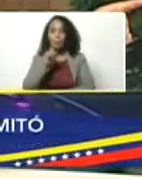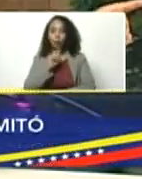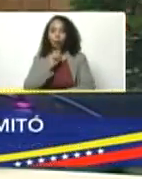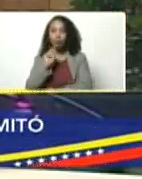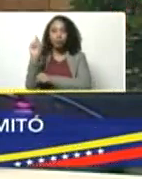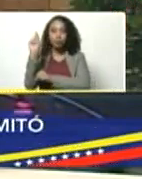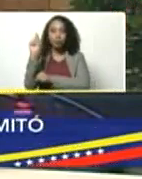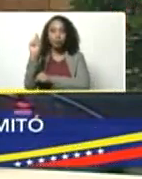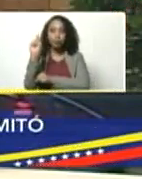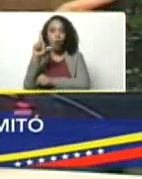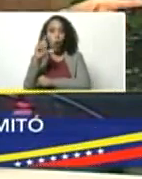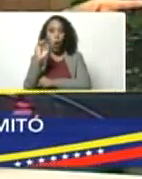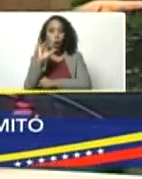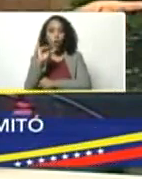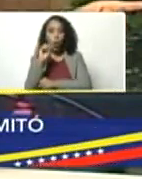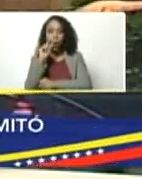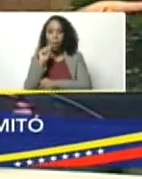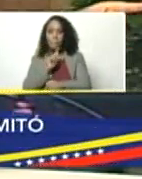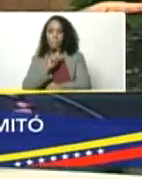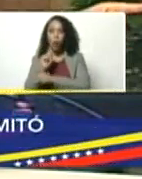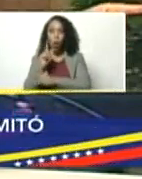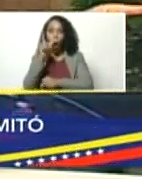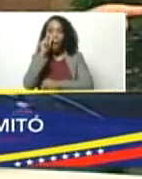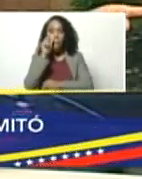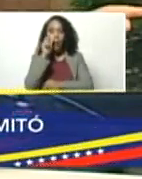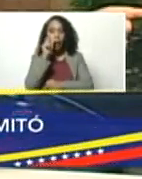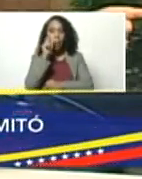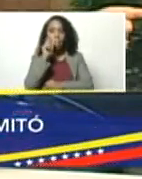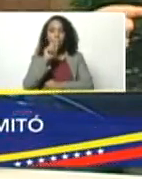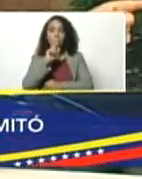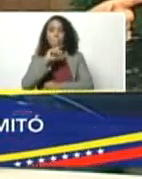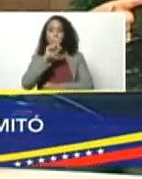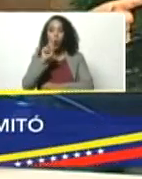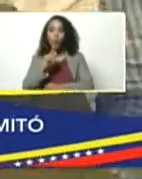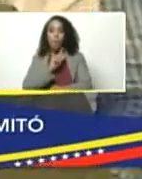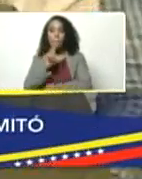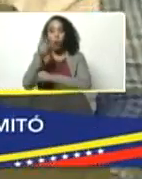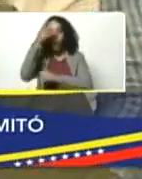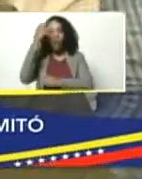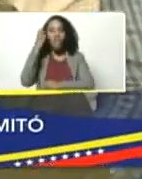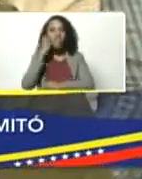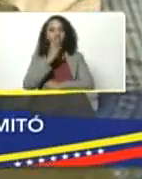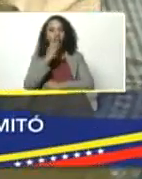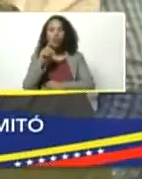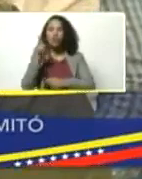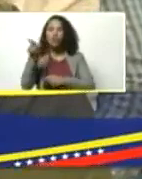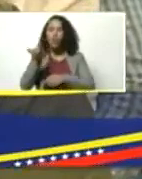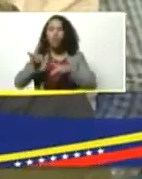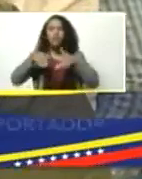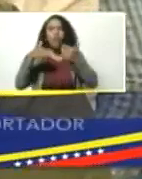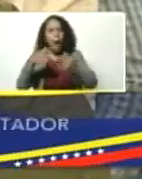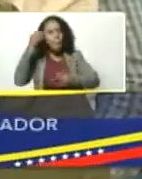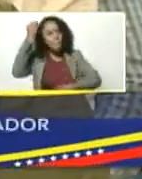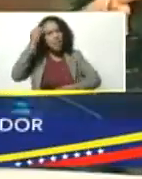Loyo, Ramonet le preguntó a Fidel, ¿cuál tú crees, Fidel, que es el error más importante